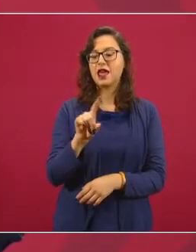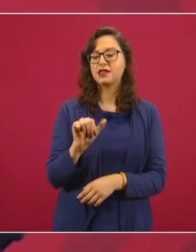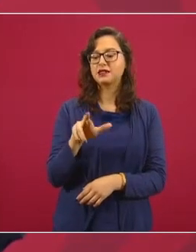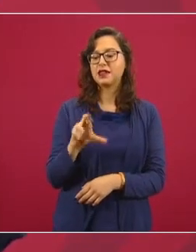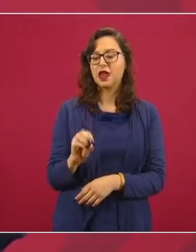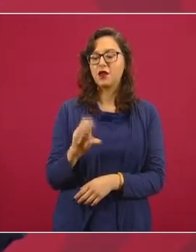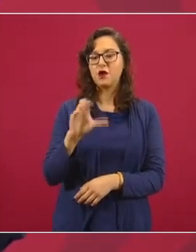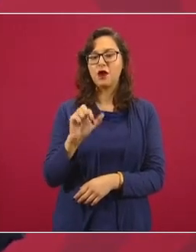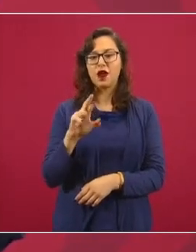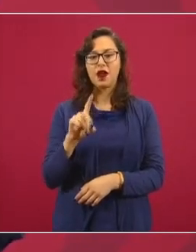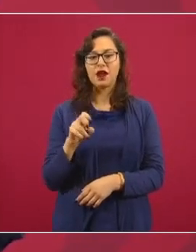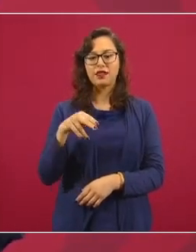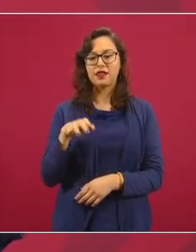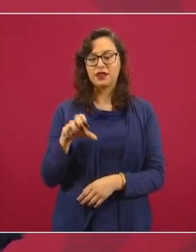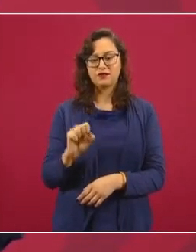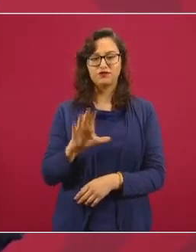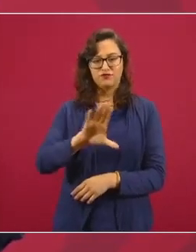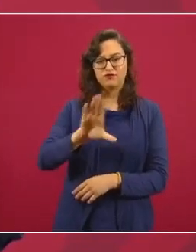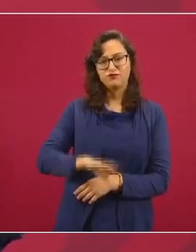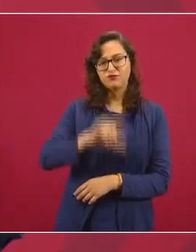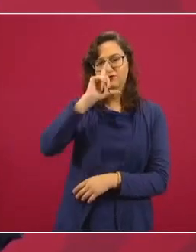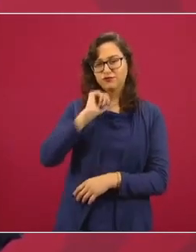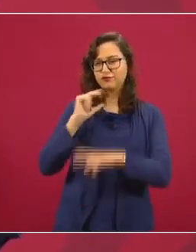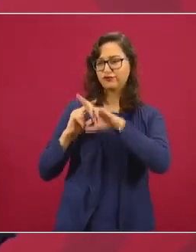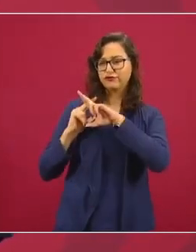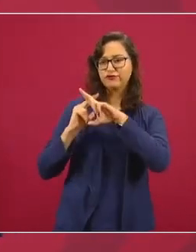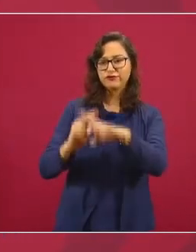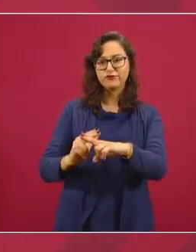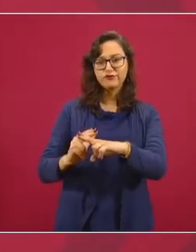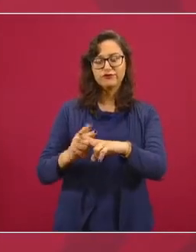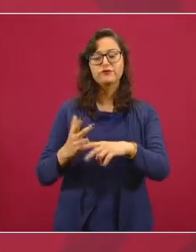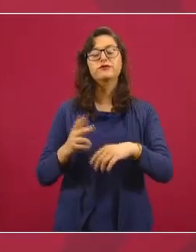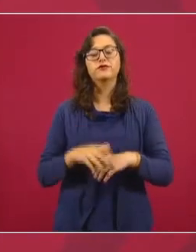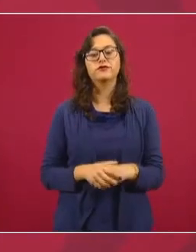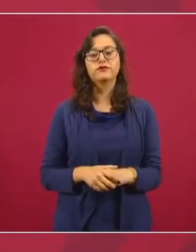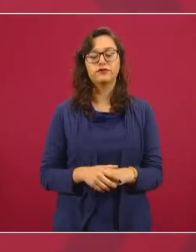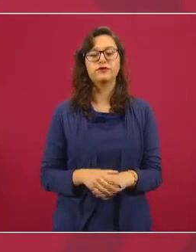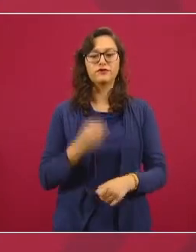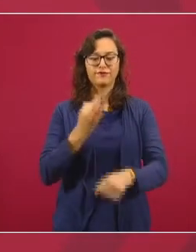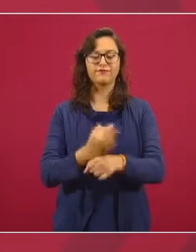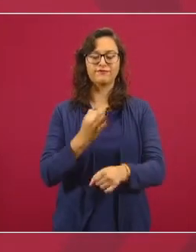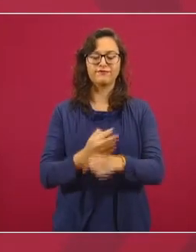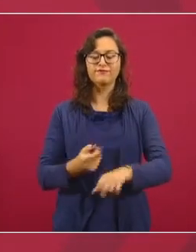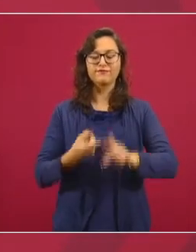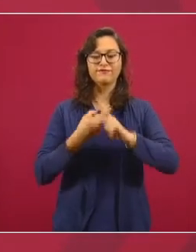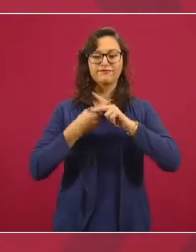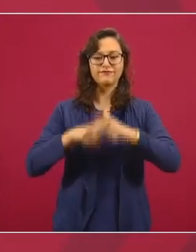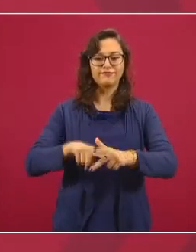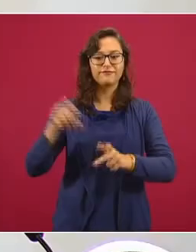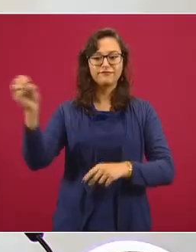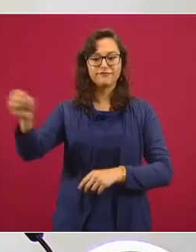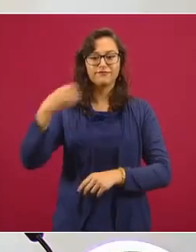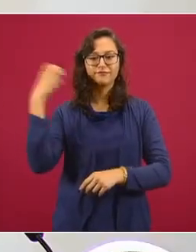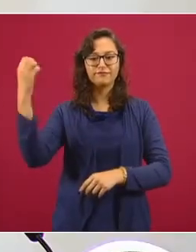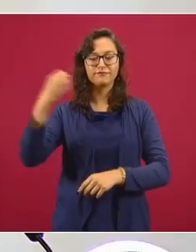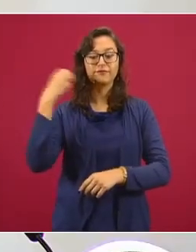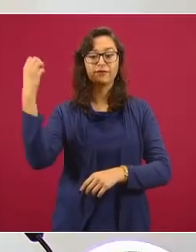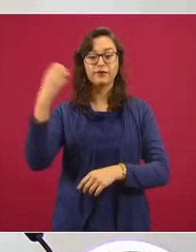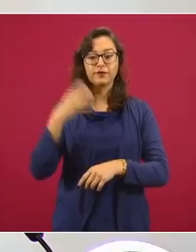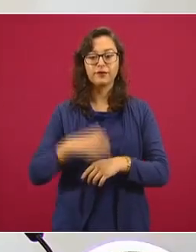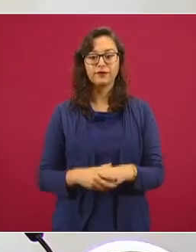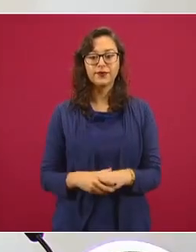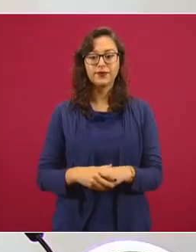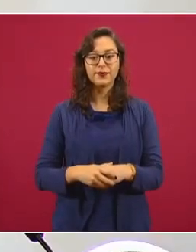Así vamos a comenzar la conferencia de hoy. También va a haber